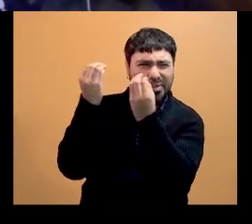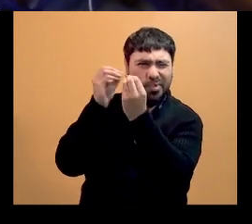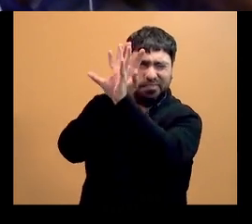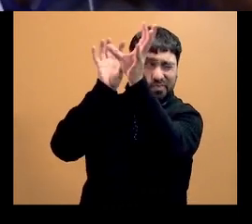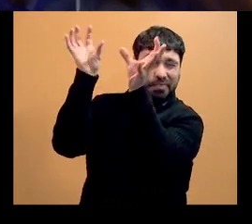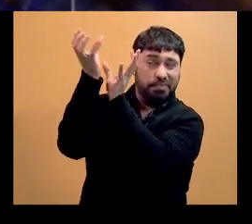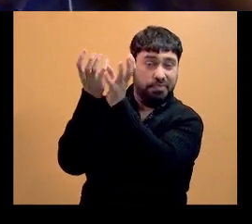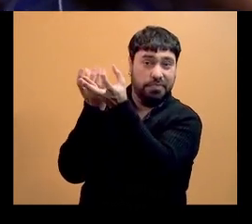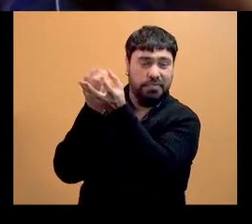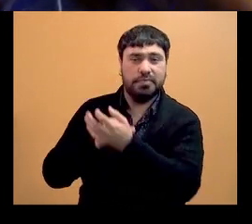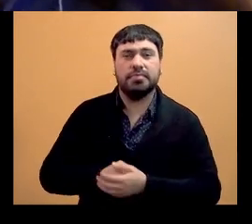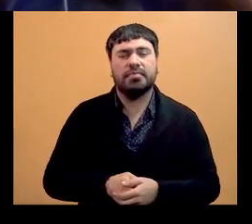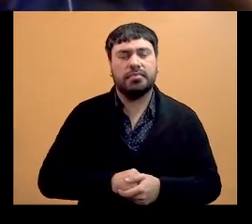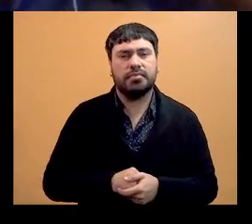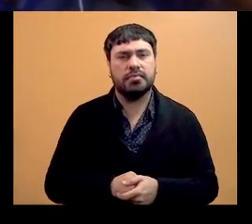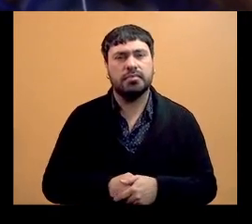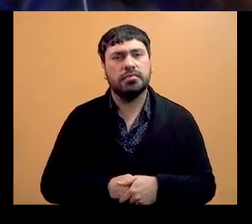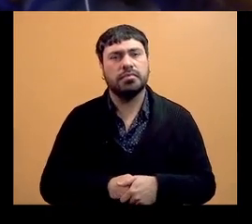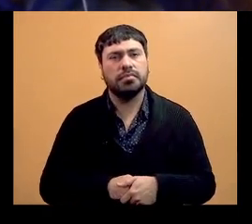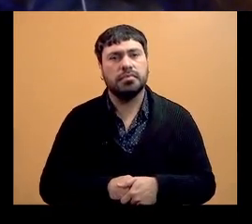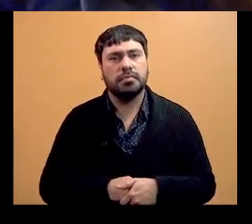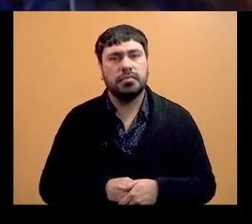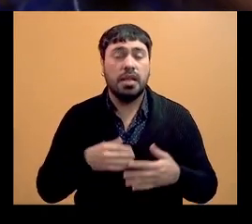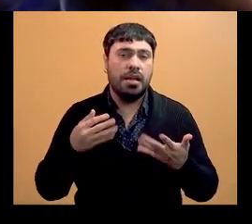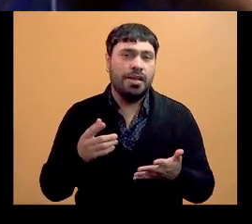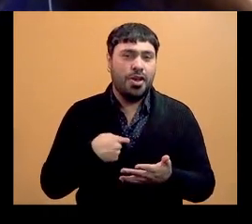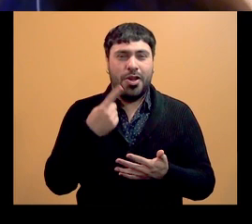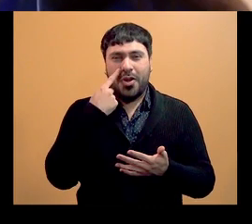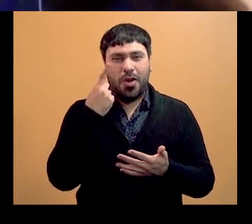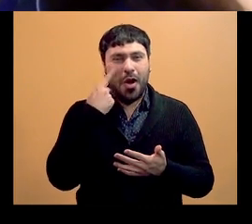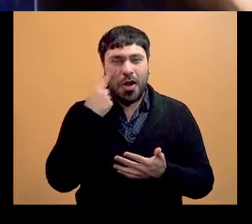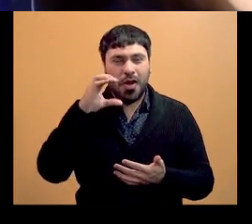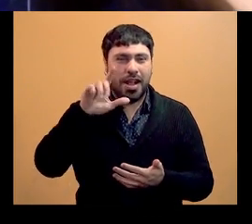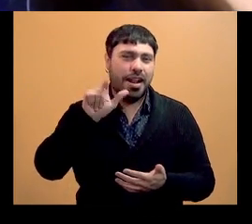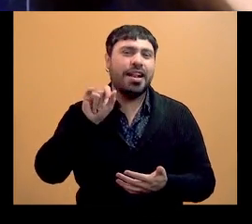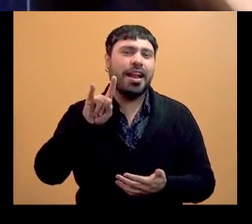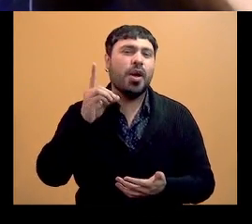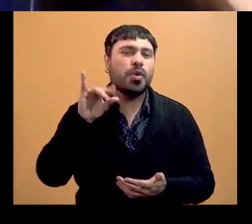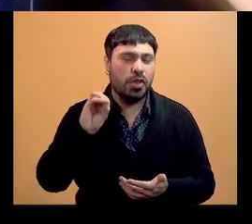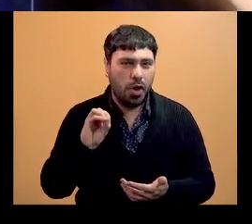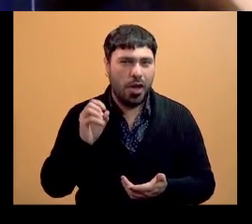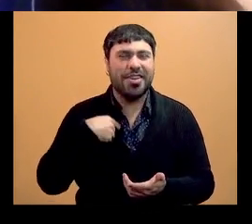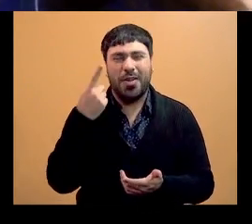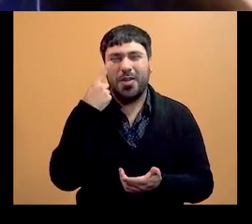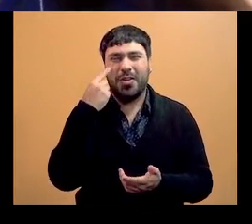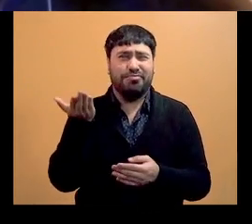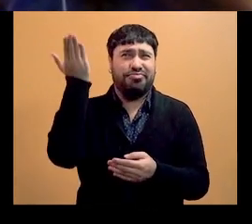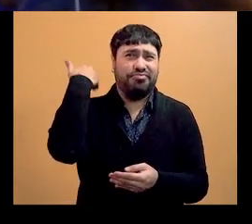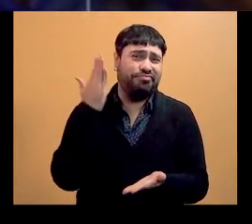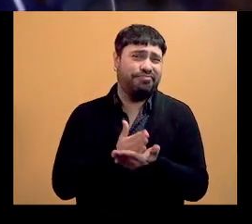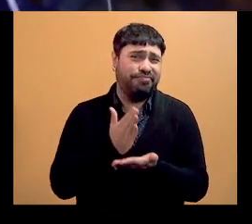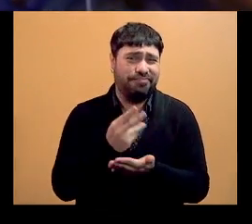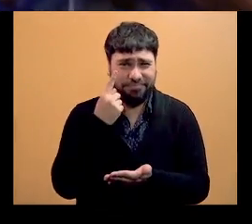del espacio. Sí, Claudio, con el Claudio nos conocemos de hace tiempo, Claudio, estábamos juntos en el colegio, así que